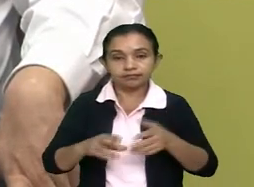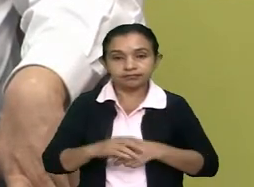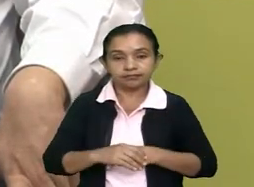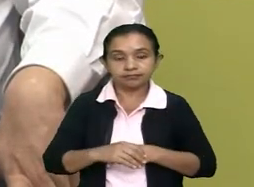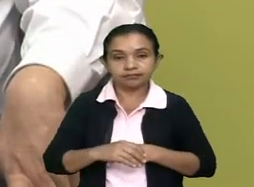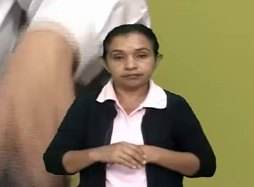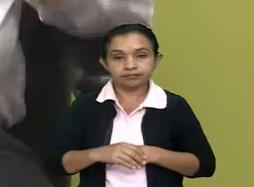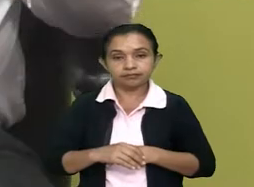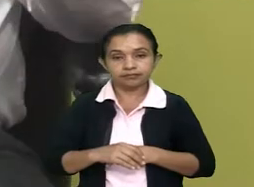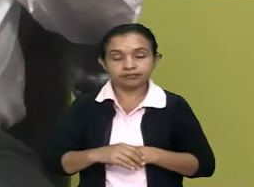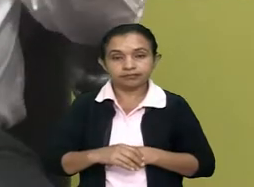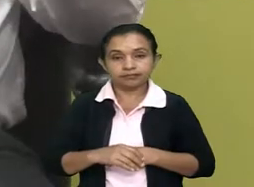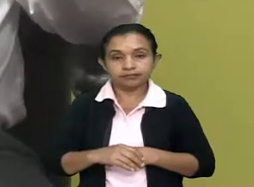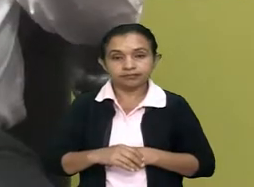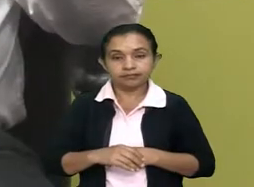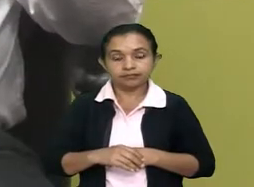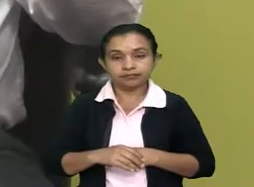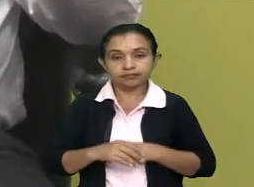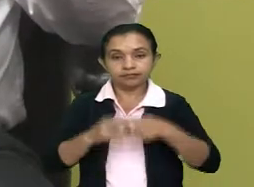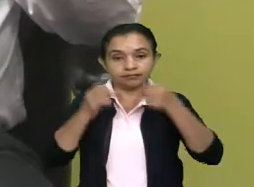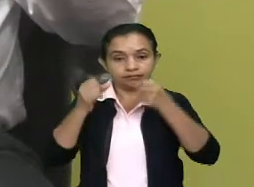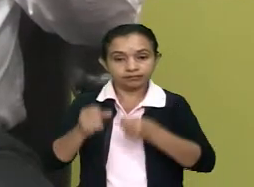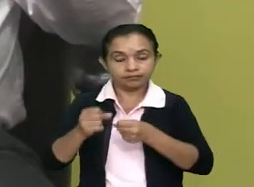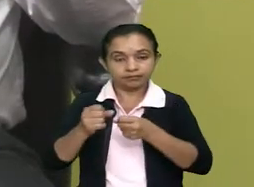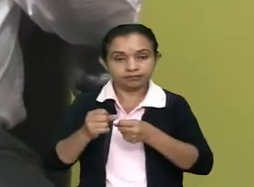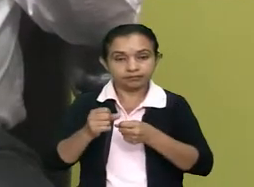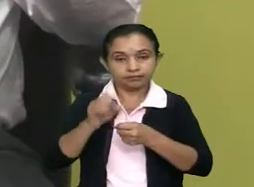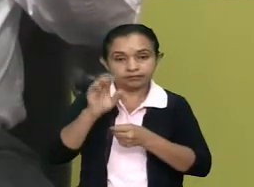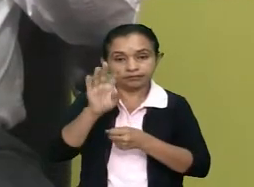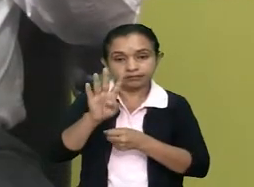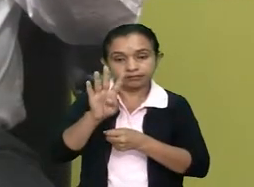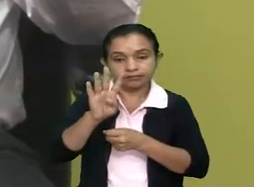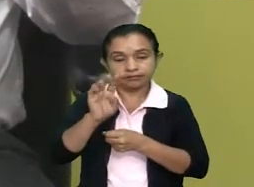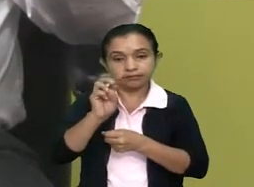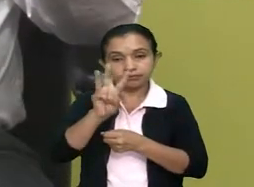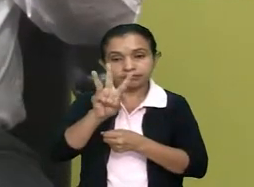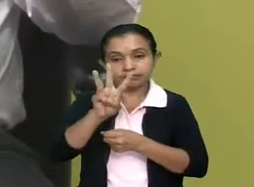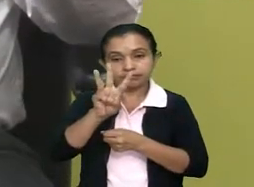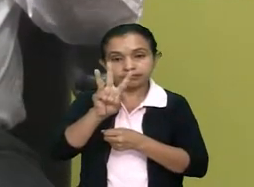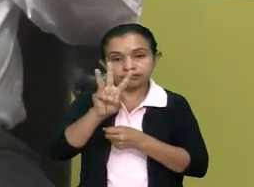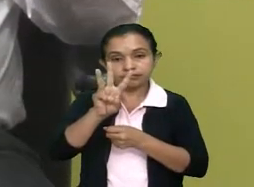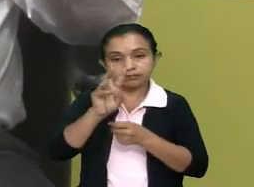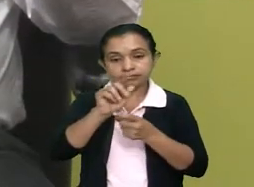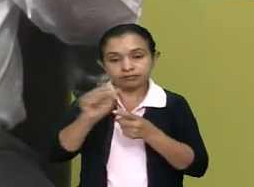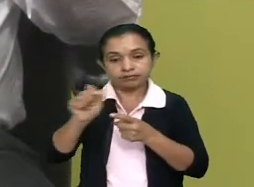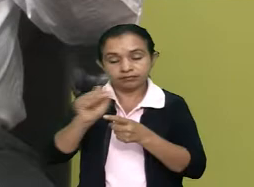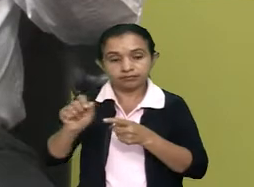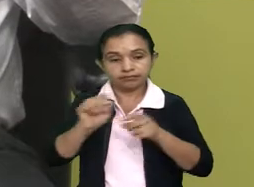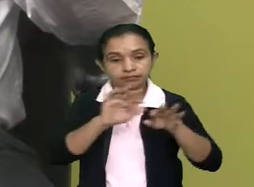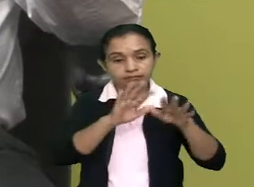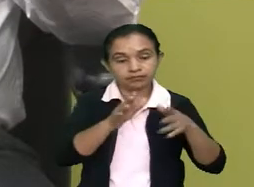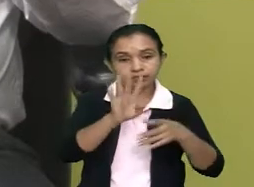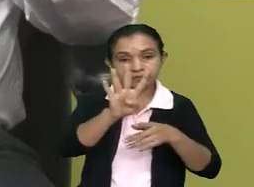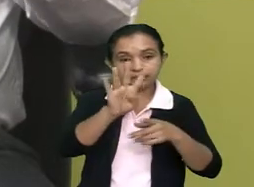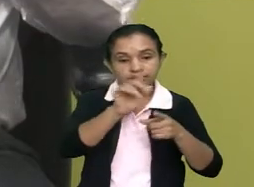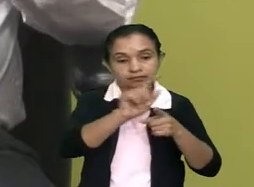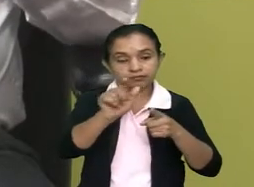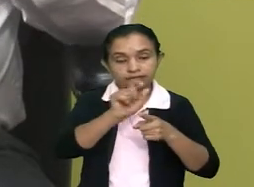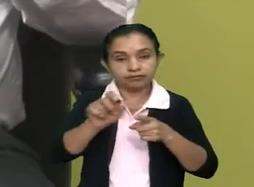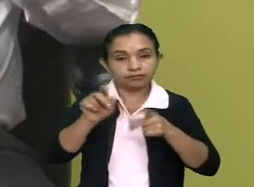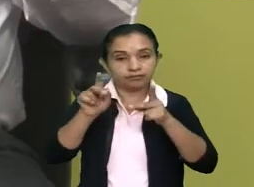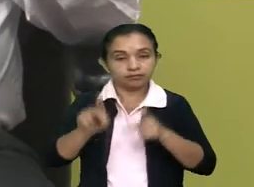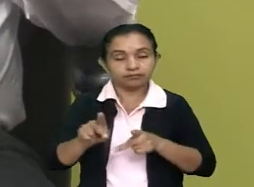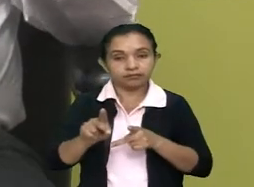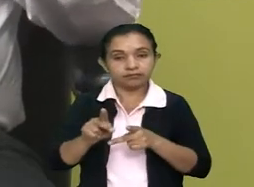que están la donación para los varones son cada cuatro cada tres meses y para las mujeres cada cuatro meses hay dos hay donantes que son tan